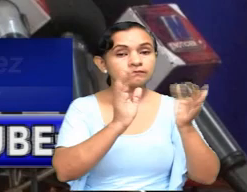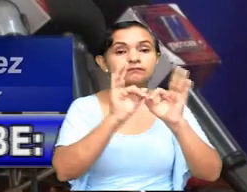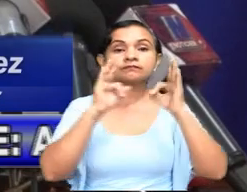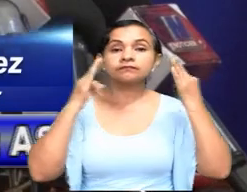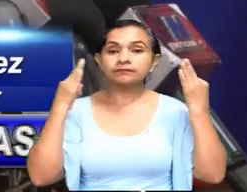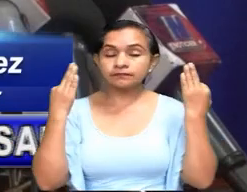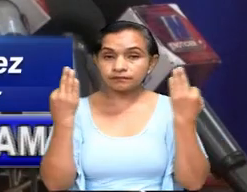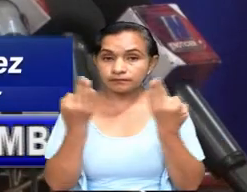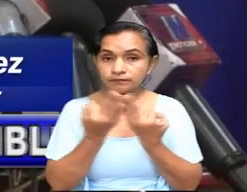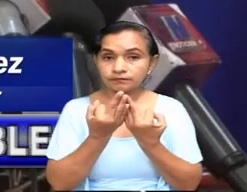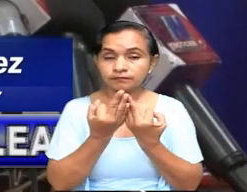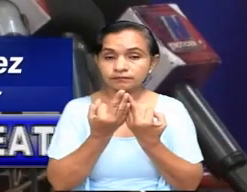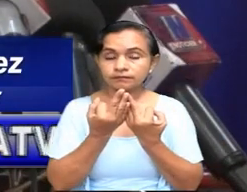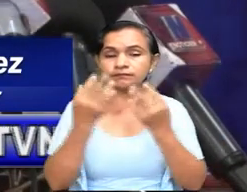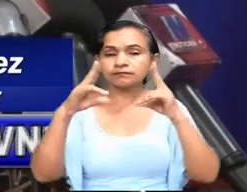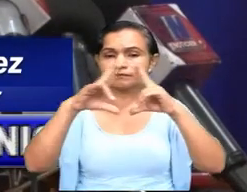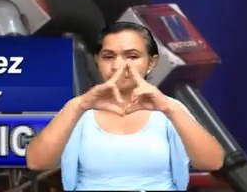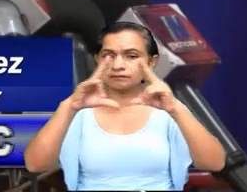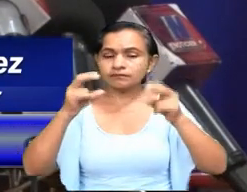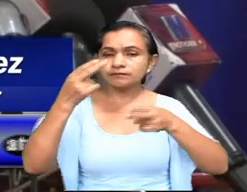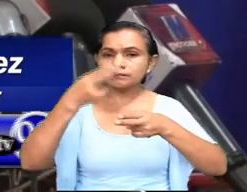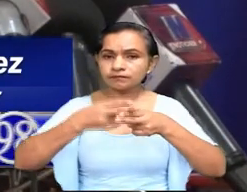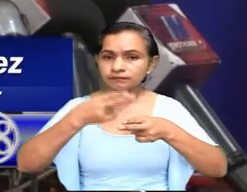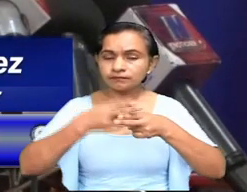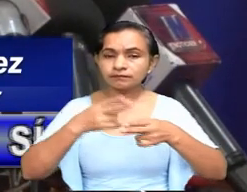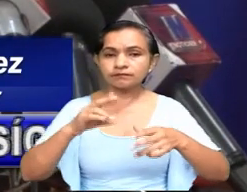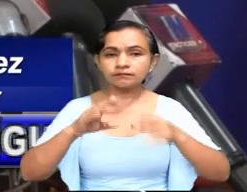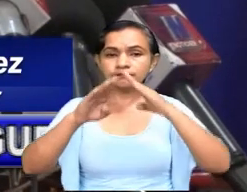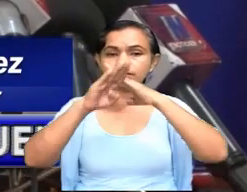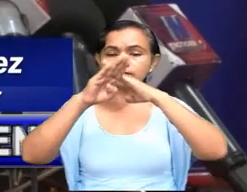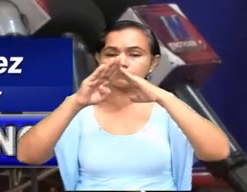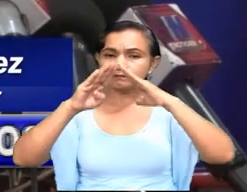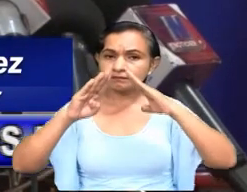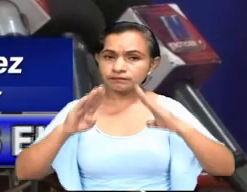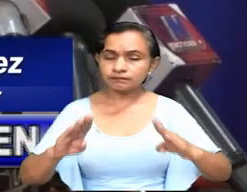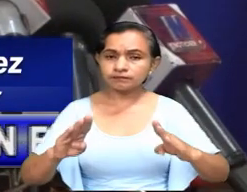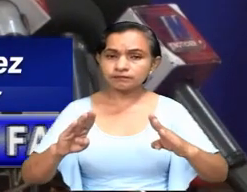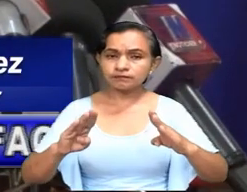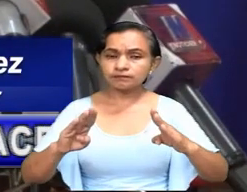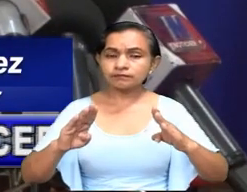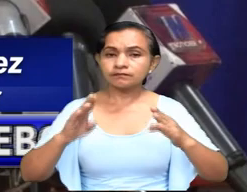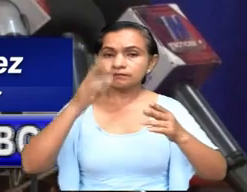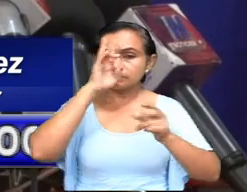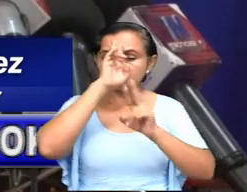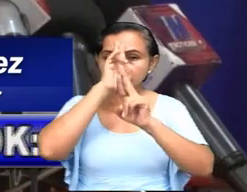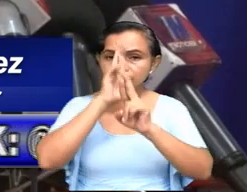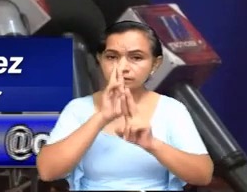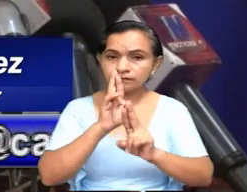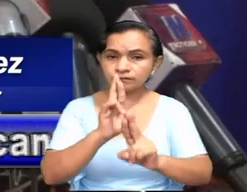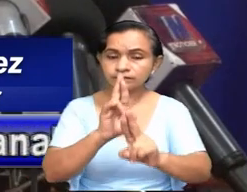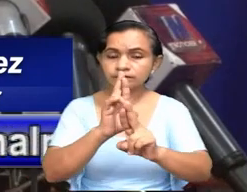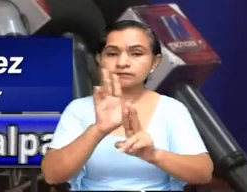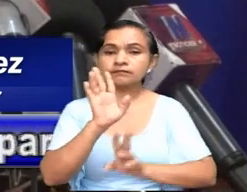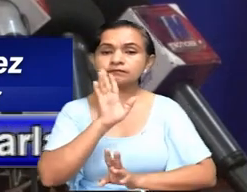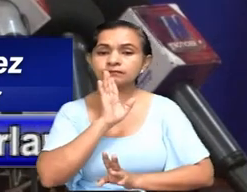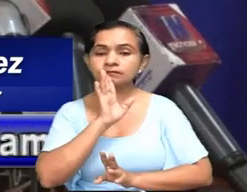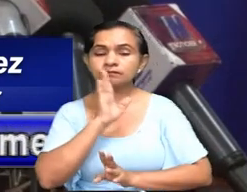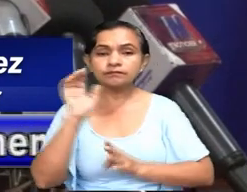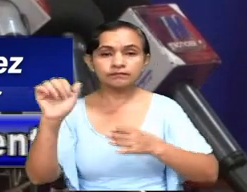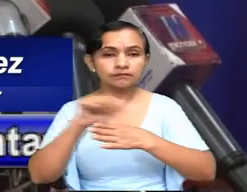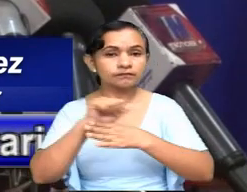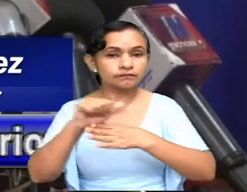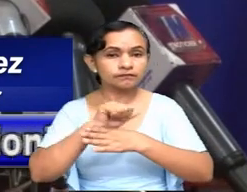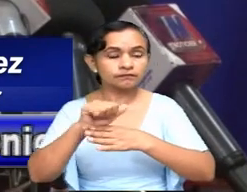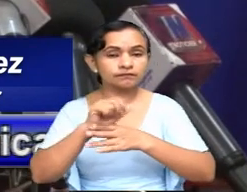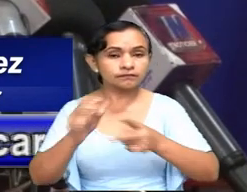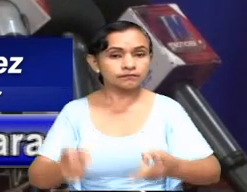familia llamada Nicaragua. Paz es respetar con discursos y prácticas